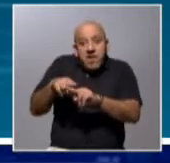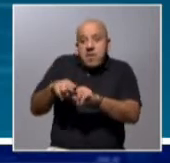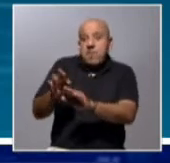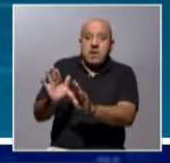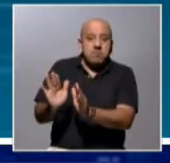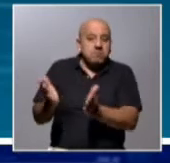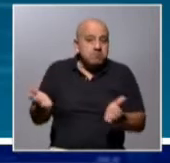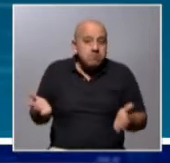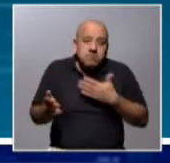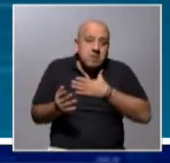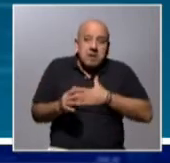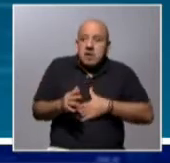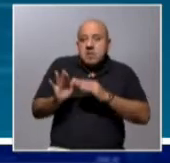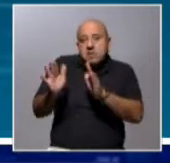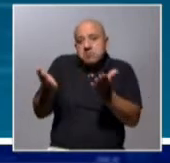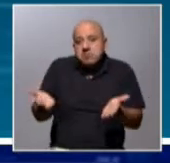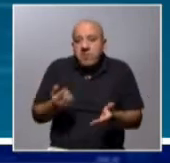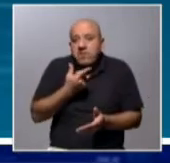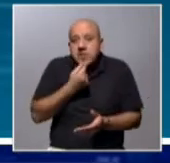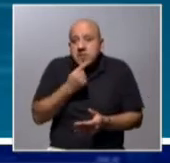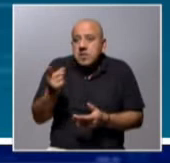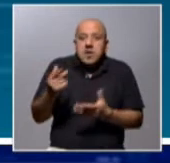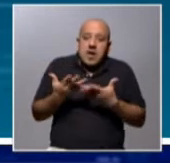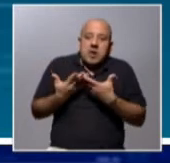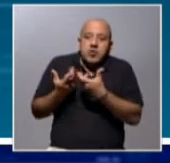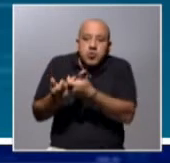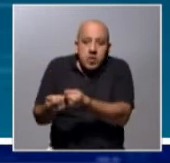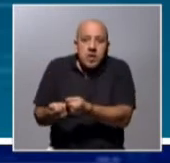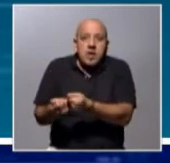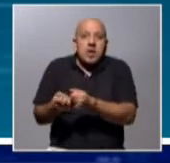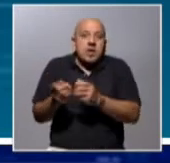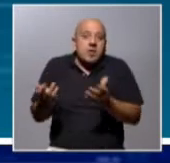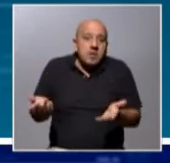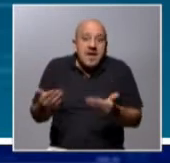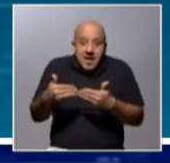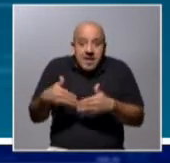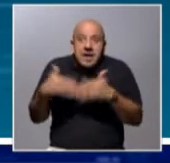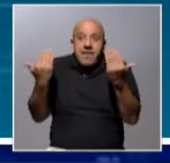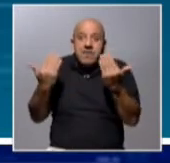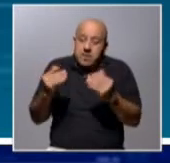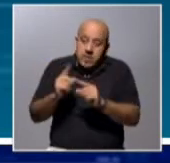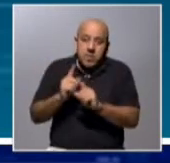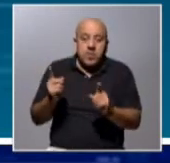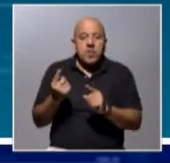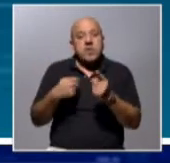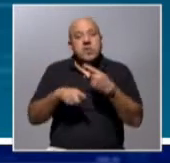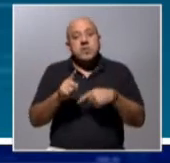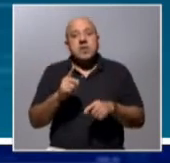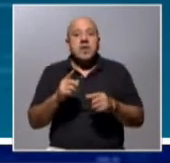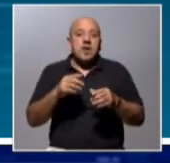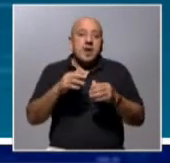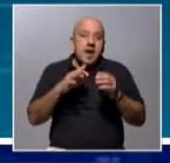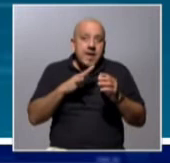todos o casi todos la vamos a tener en algún momento, que la mayoría de las personas las transita sin gravedad. Entonces, bueno, empezar como a trabajar con